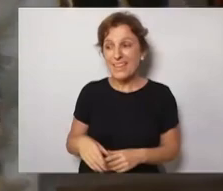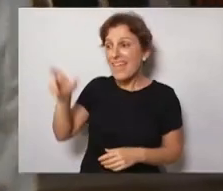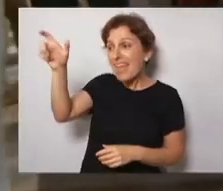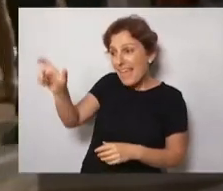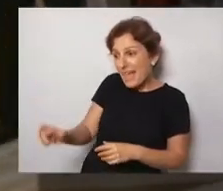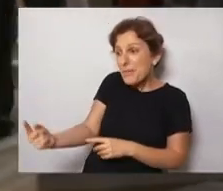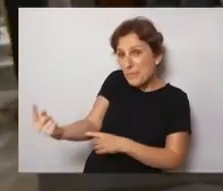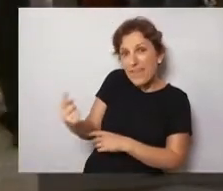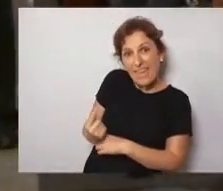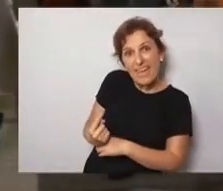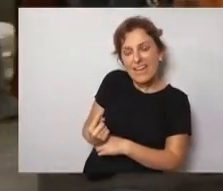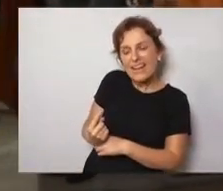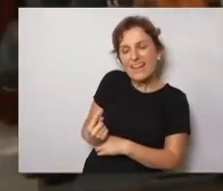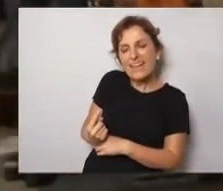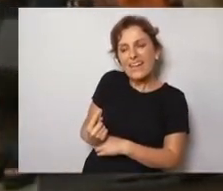el nombre